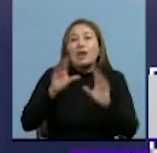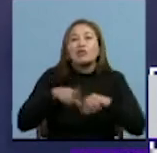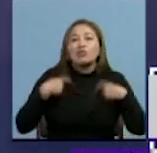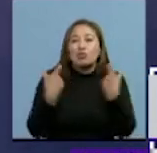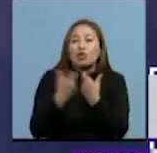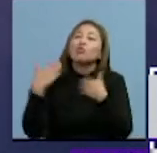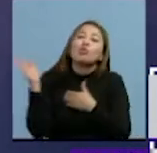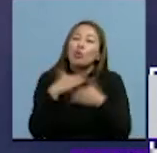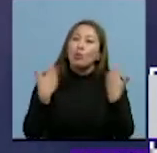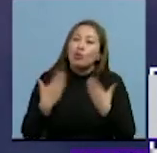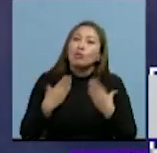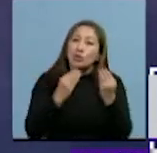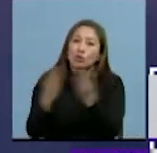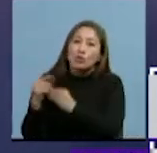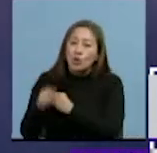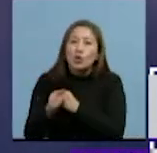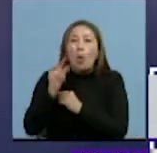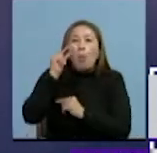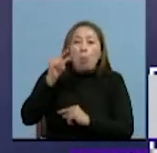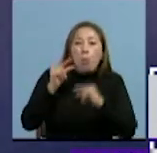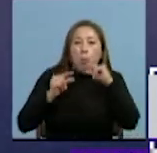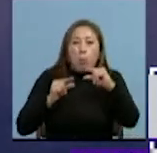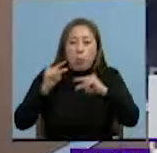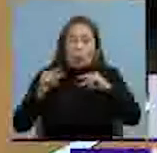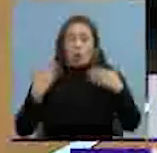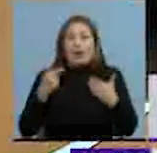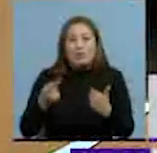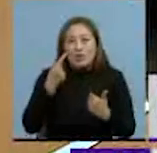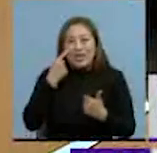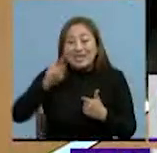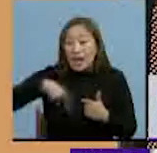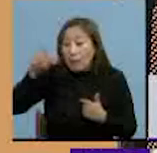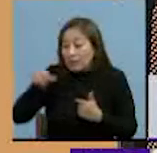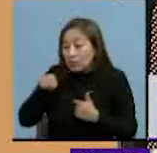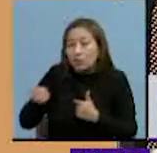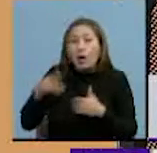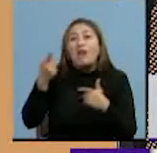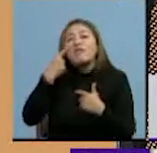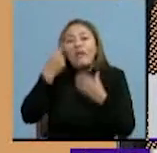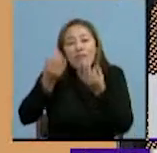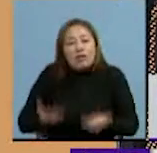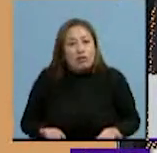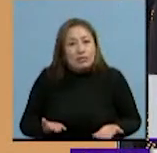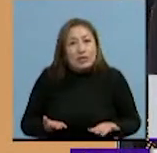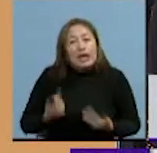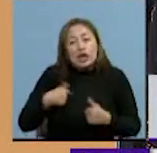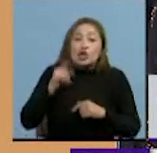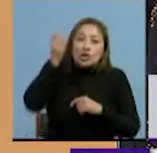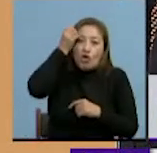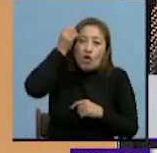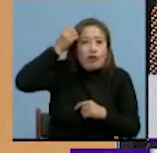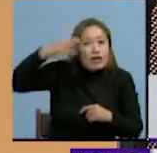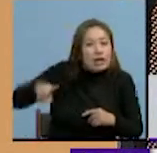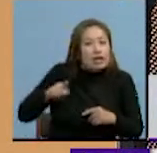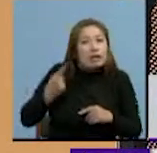todos podemos aportar nuestra pequeña parte para poder hacer que el otro tenga una vida mejor. Eso sin dejar de lado, obviamente,